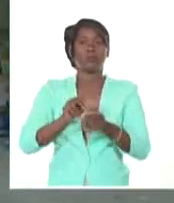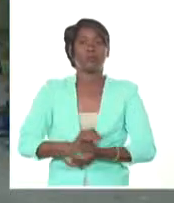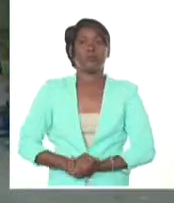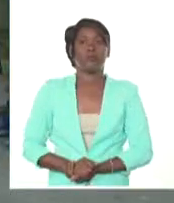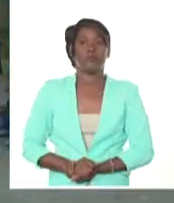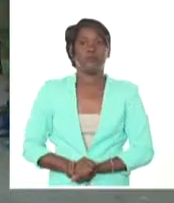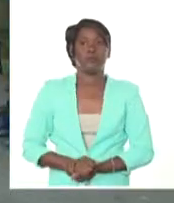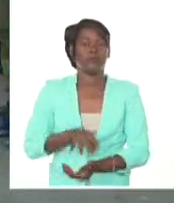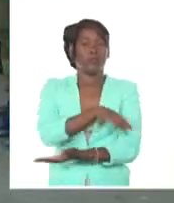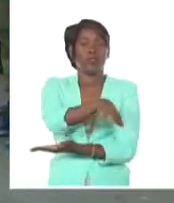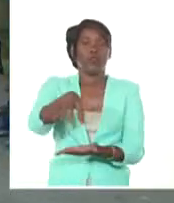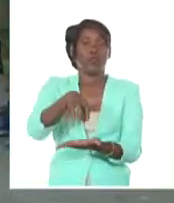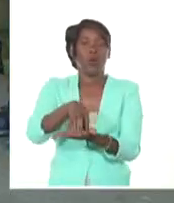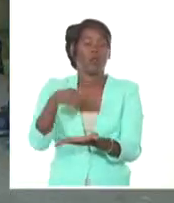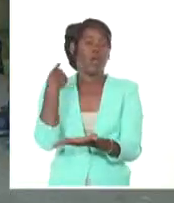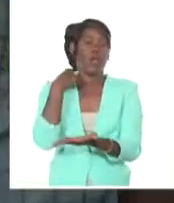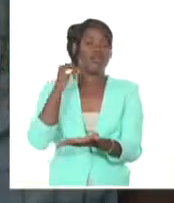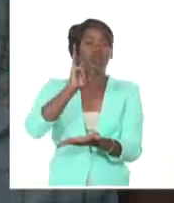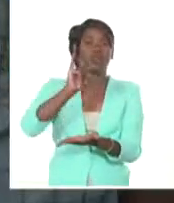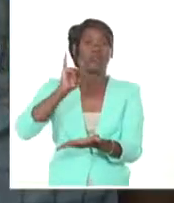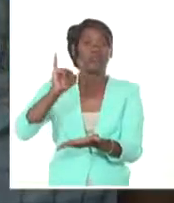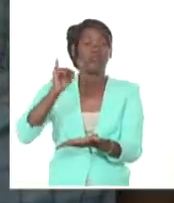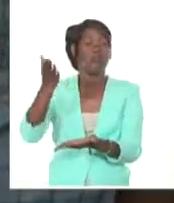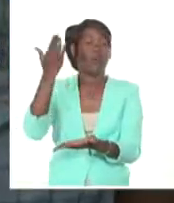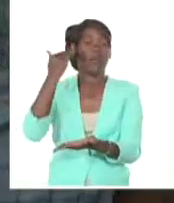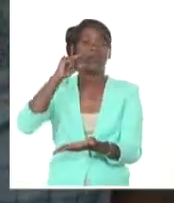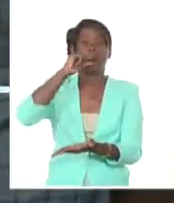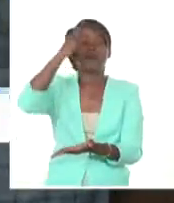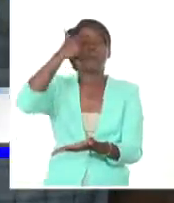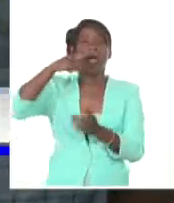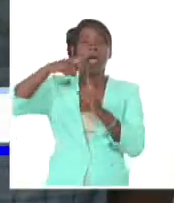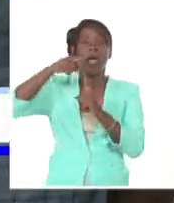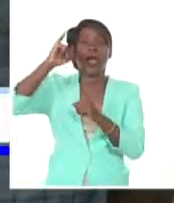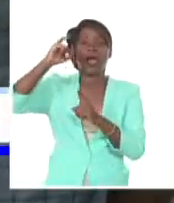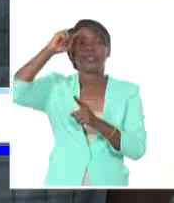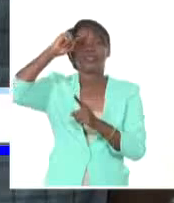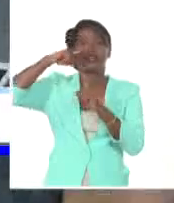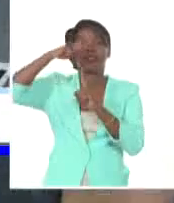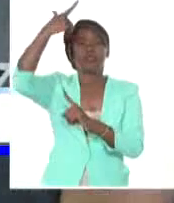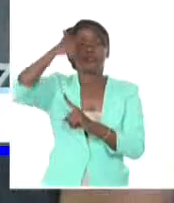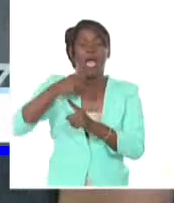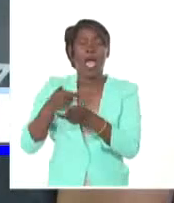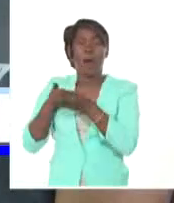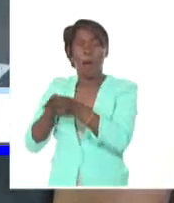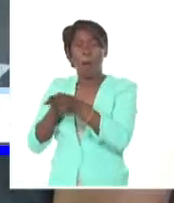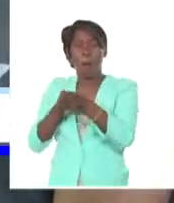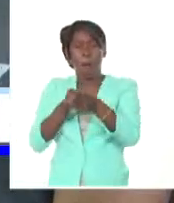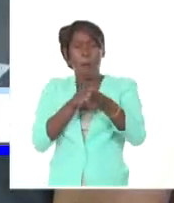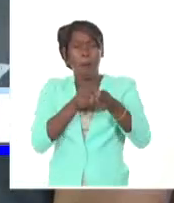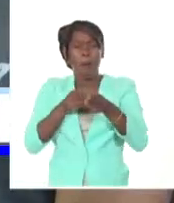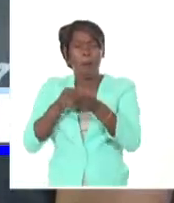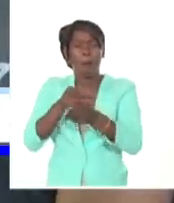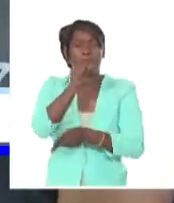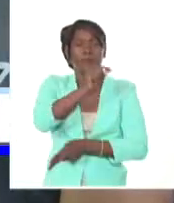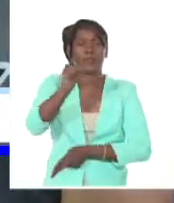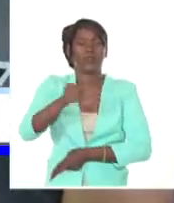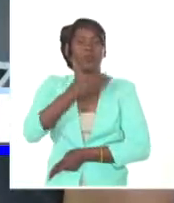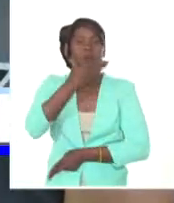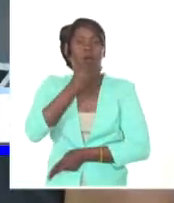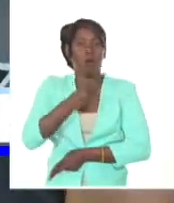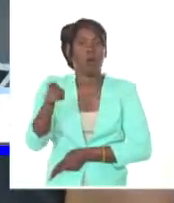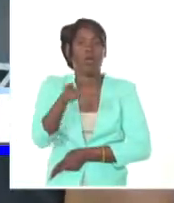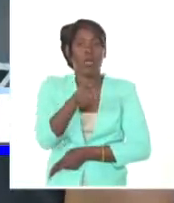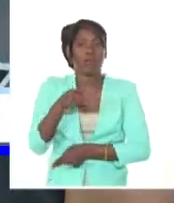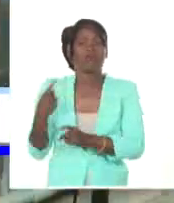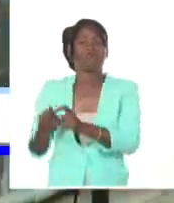en el que hace 66 años la tiranía batiana masacró a los jóvenes acudieron a honrarlos combatientes de la lucha clandestina